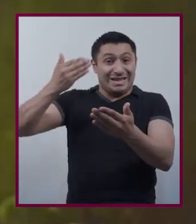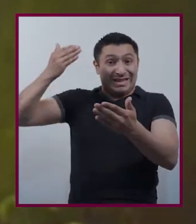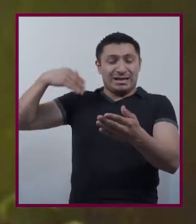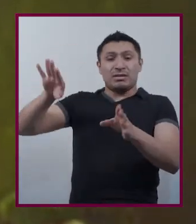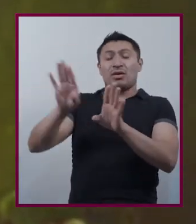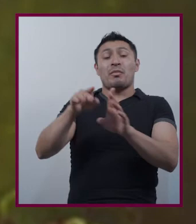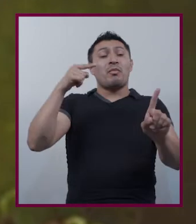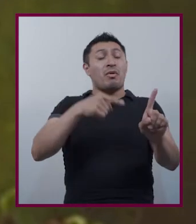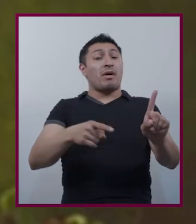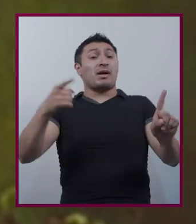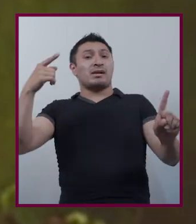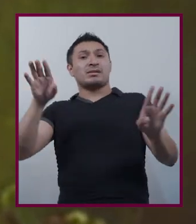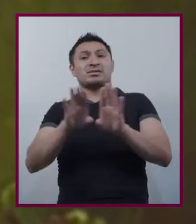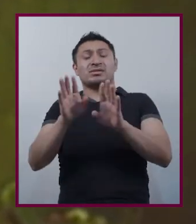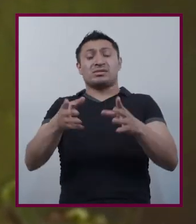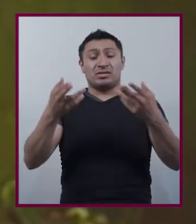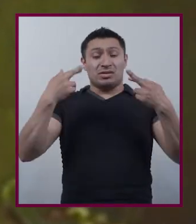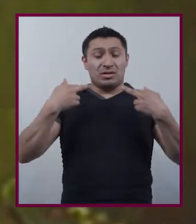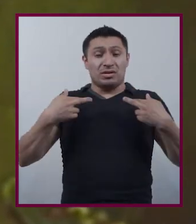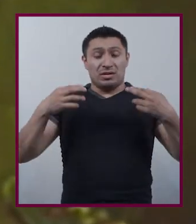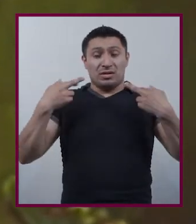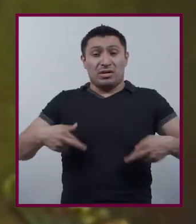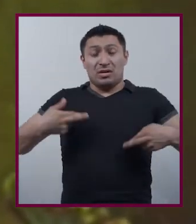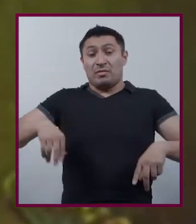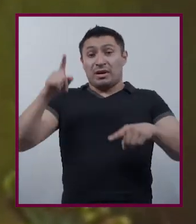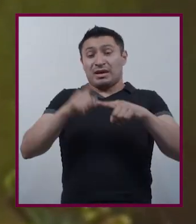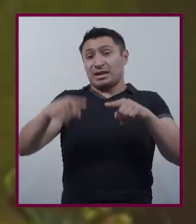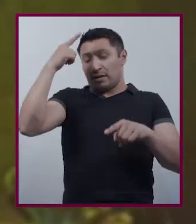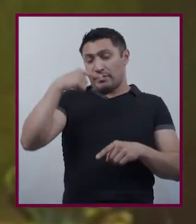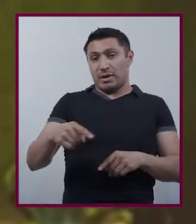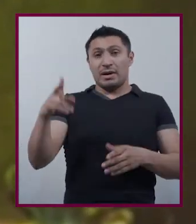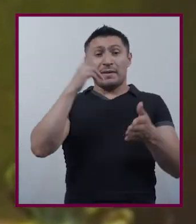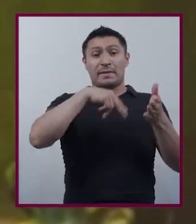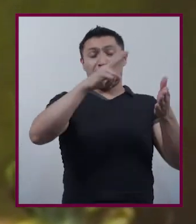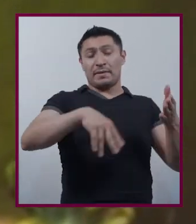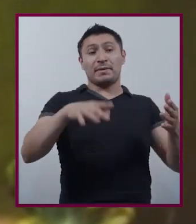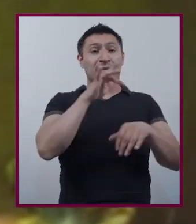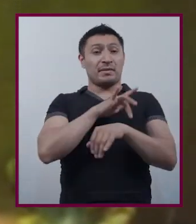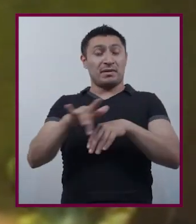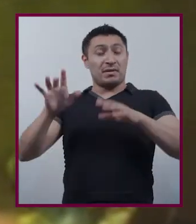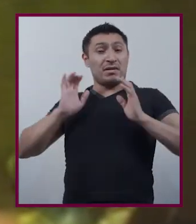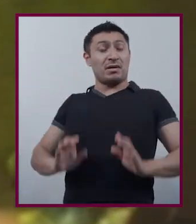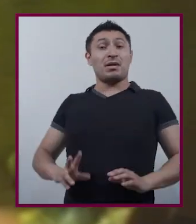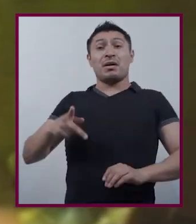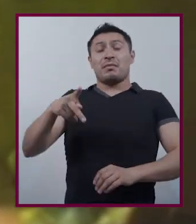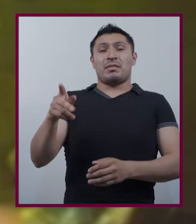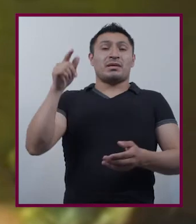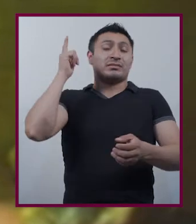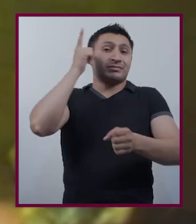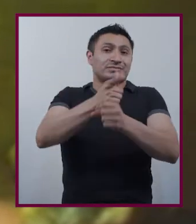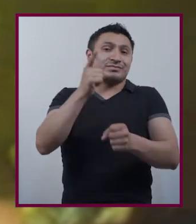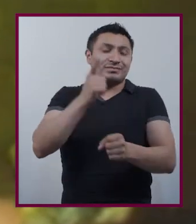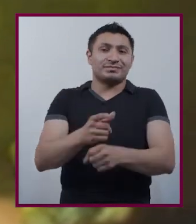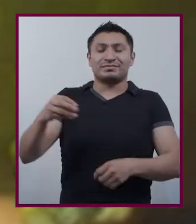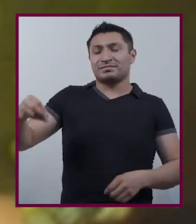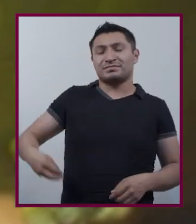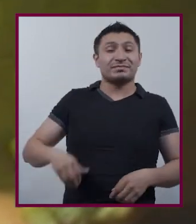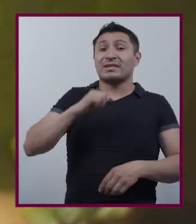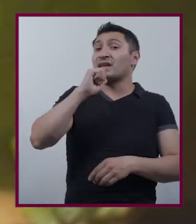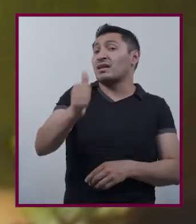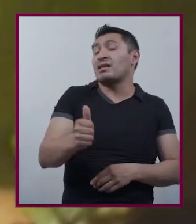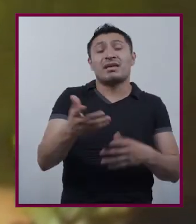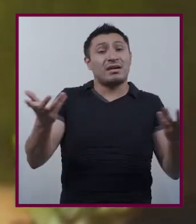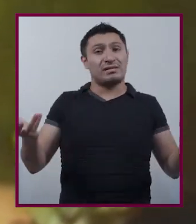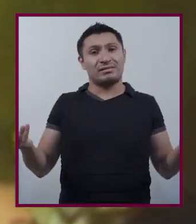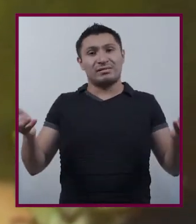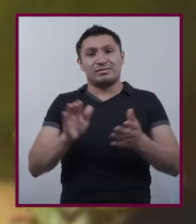sido acusada por posar semidesnuda para una pintura, pero al final tampoco encontraron pruebas de su culpabilidad.